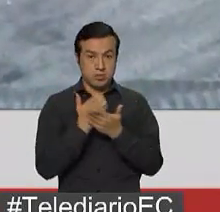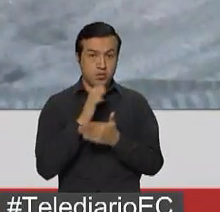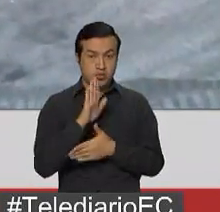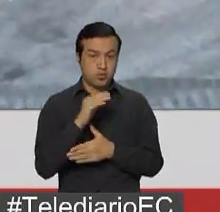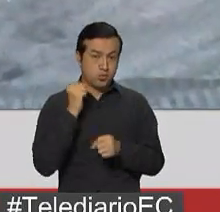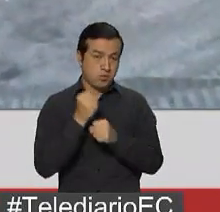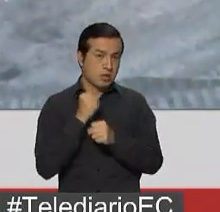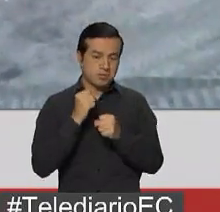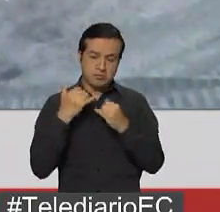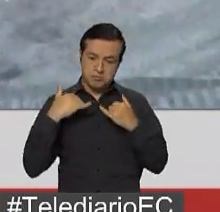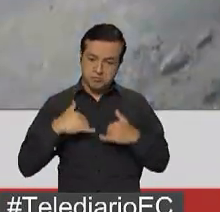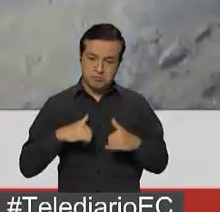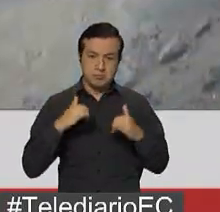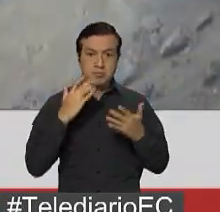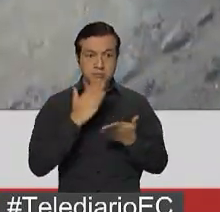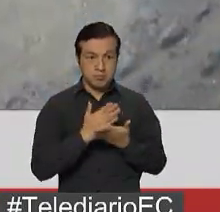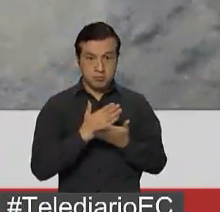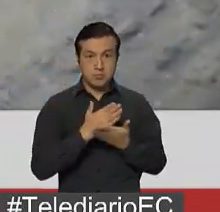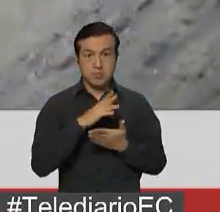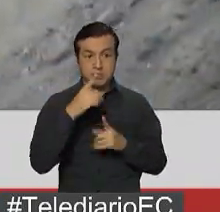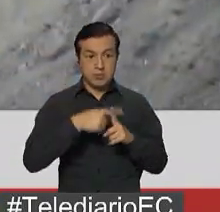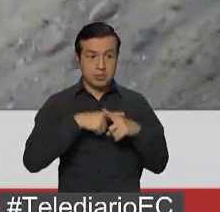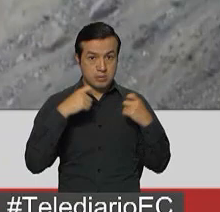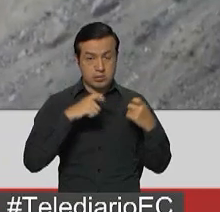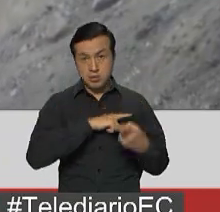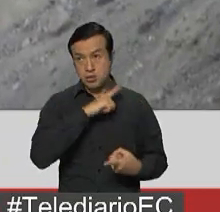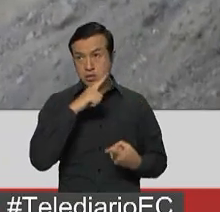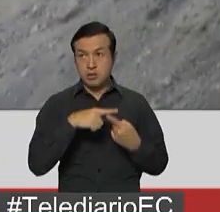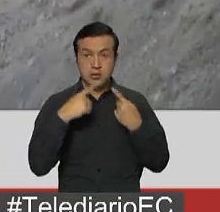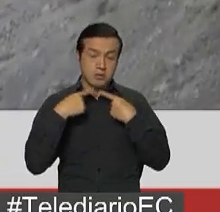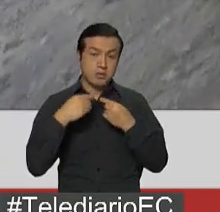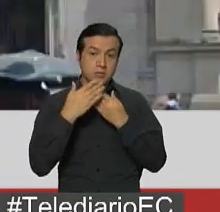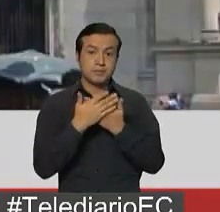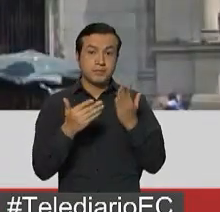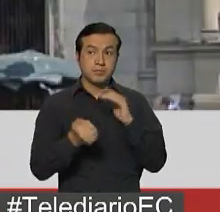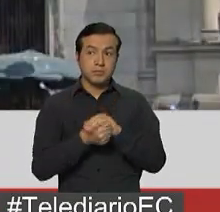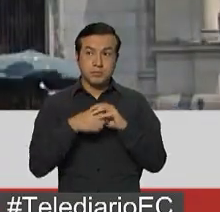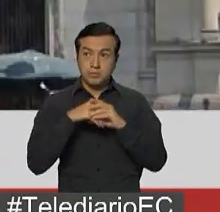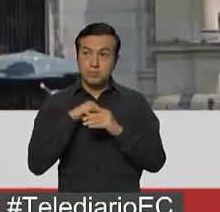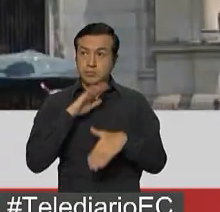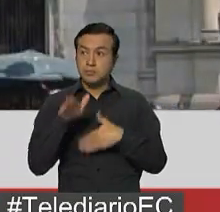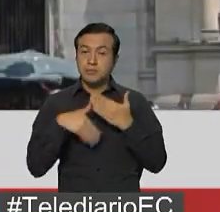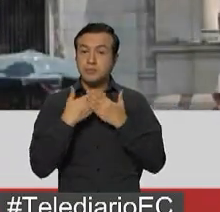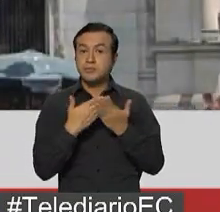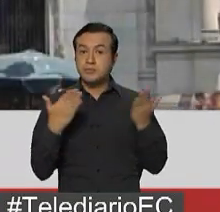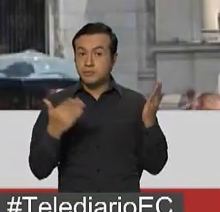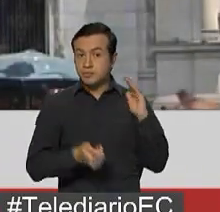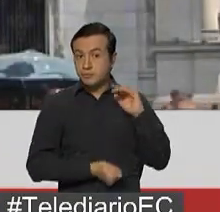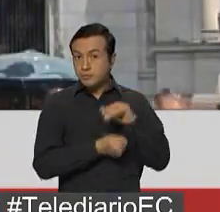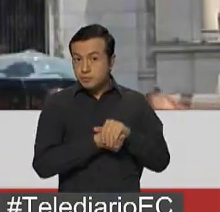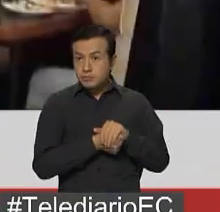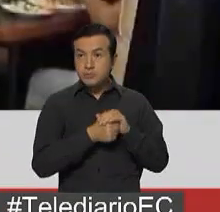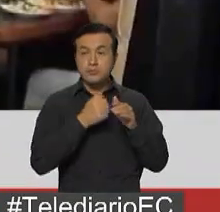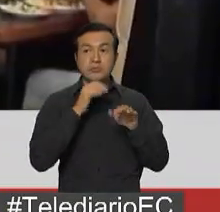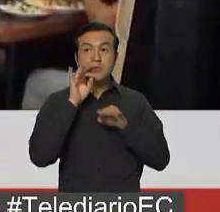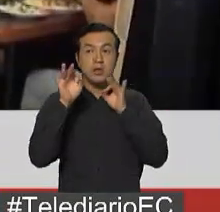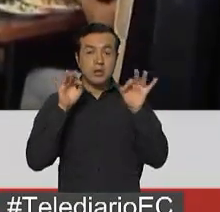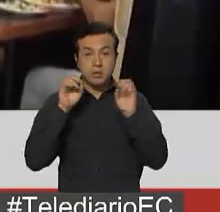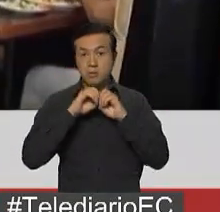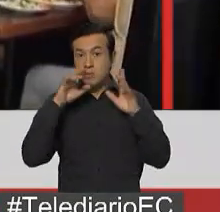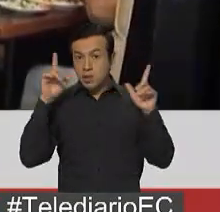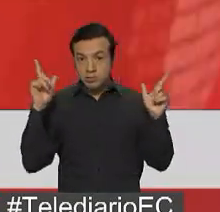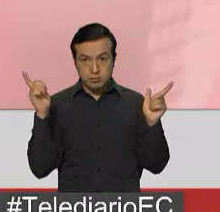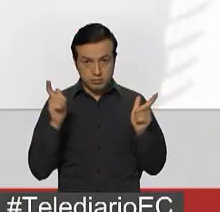que se ha mantenido paralizada desde marzo cuando se declaró la cuarentena y toque de queda para frenar la mayor propagación de la